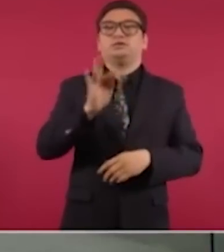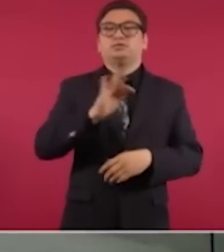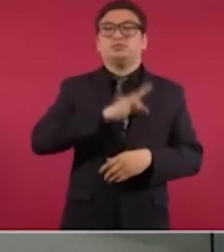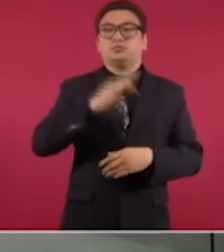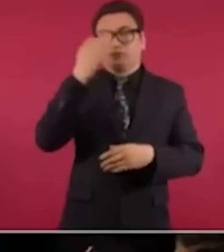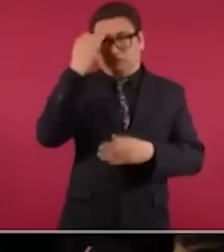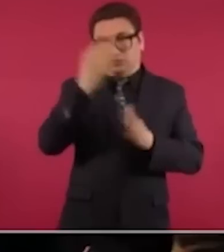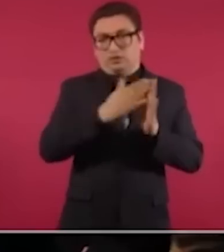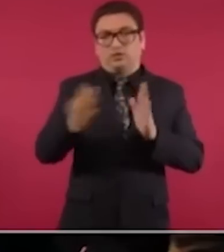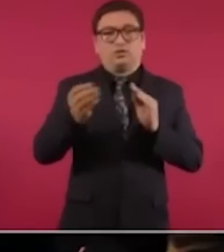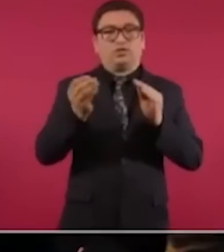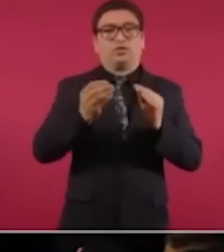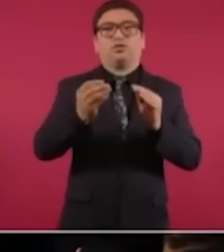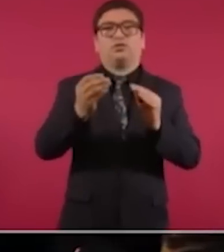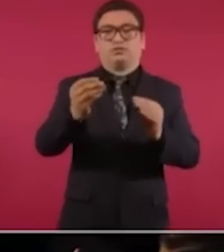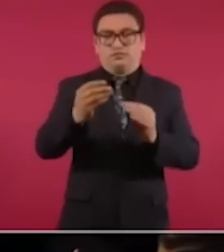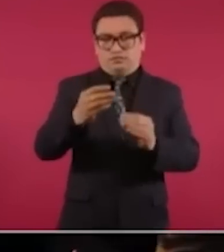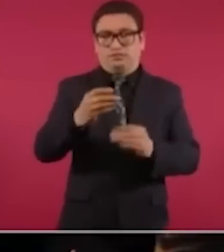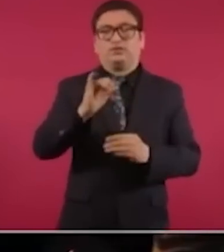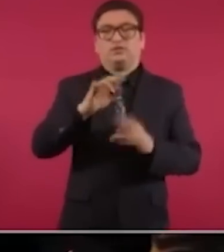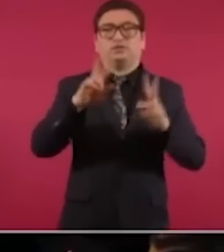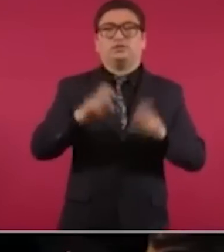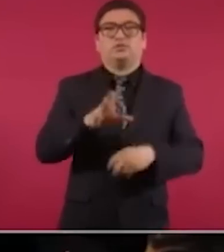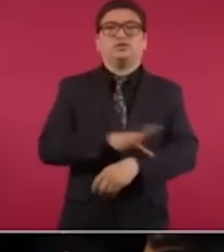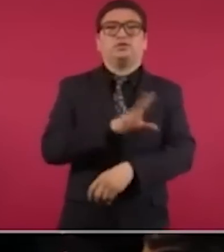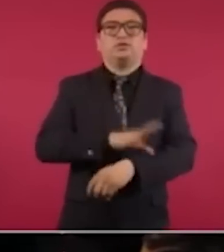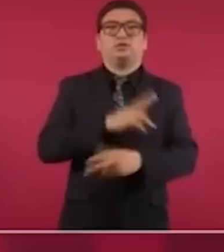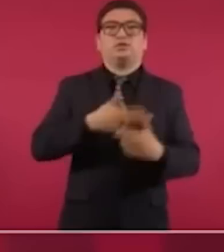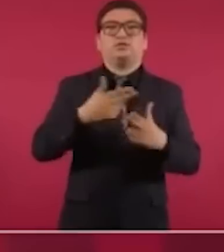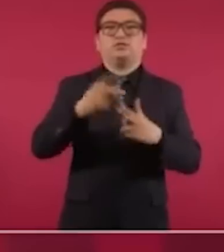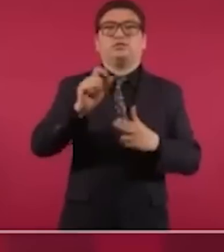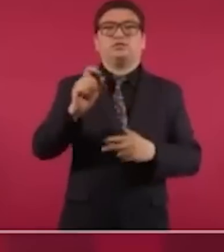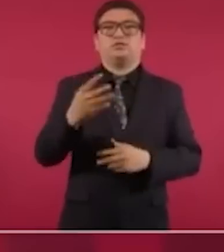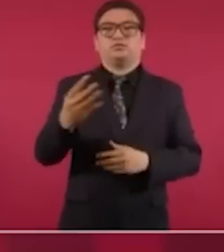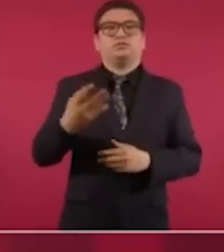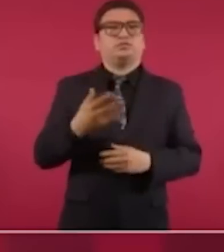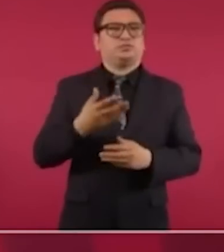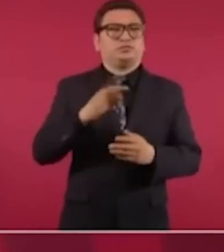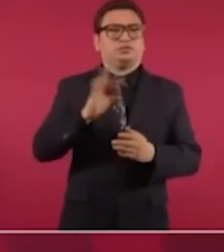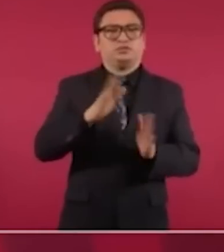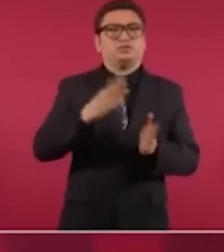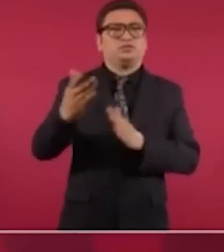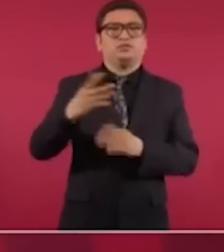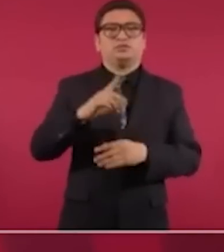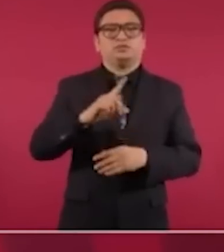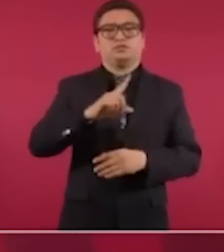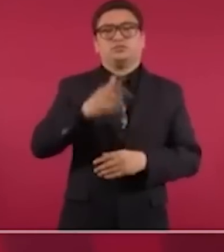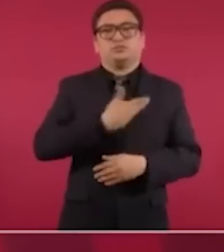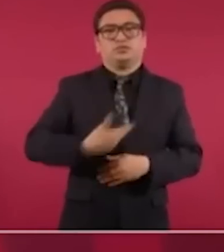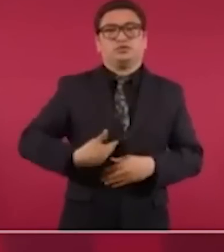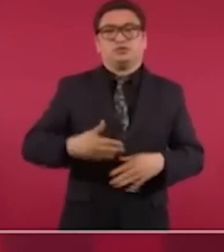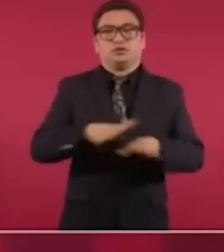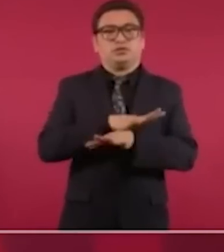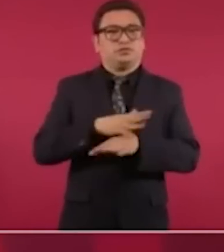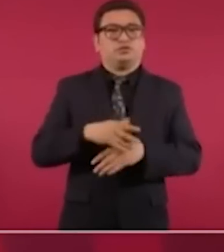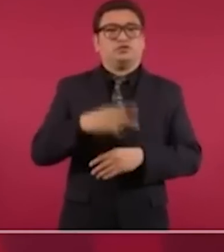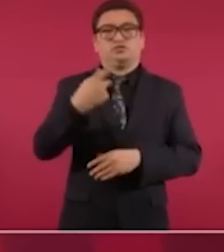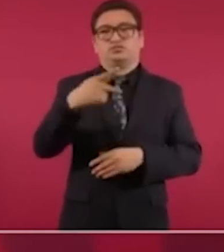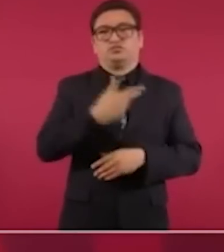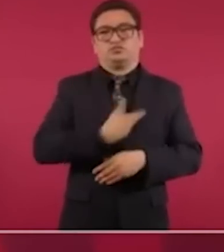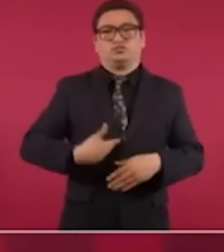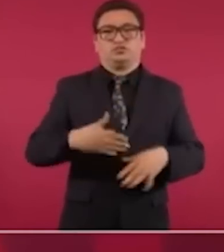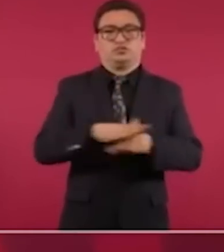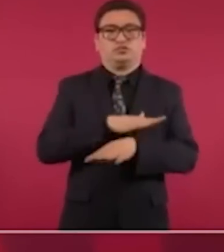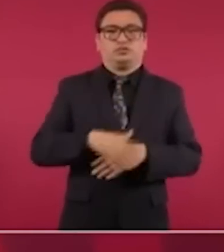se prolongue este diálogo Respecto a los temas de energía hasta 2010 y estamos abiertos después de la presidencia y de su presidencia